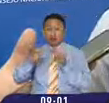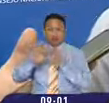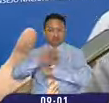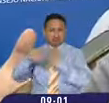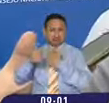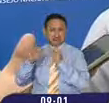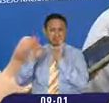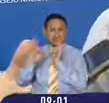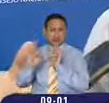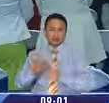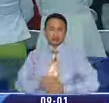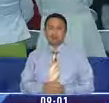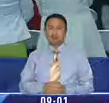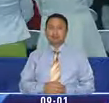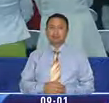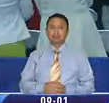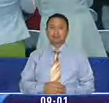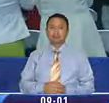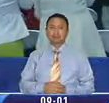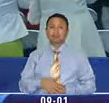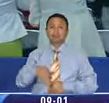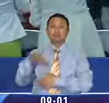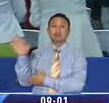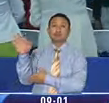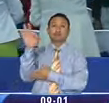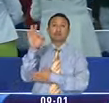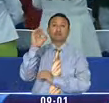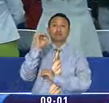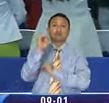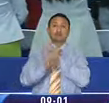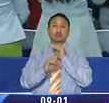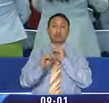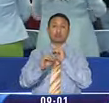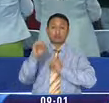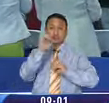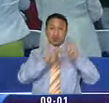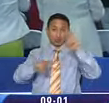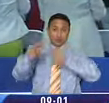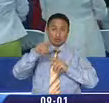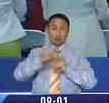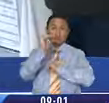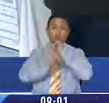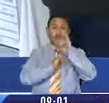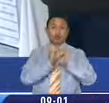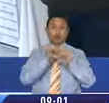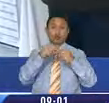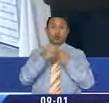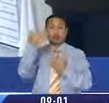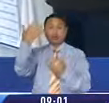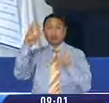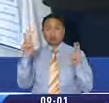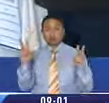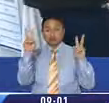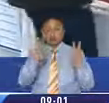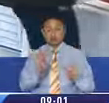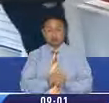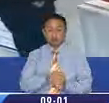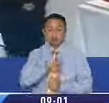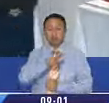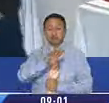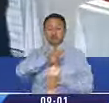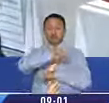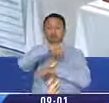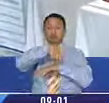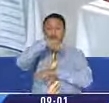tranquilidad el 5 de febrero. Contó con la presencia de observadores internacionales, delegados de los movimientos políticos, y se desarrolló en las 24